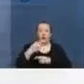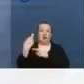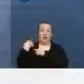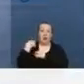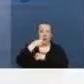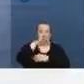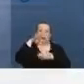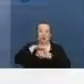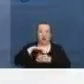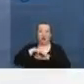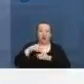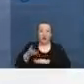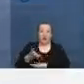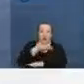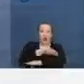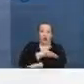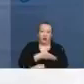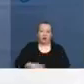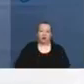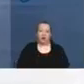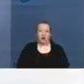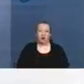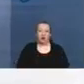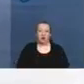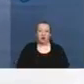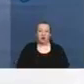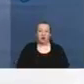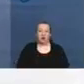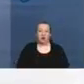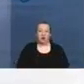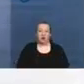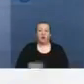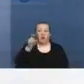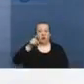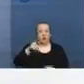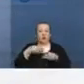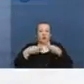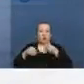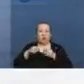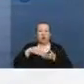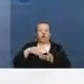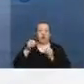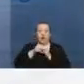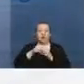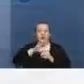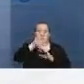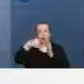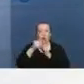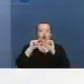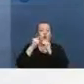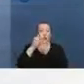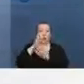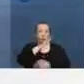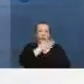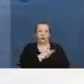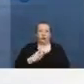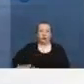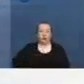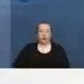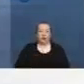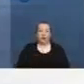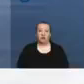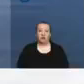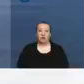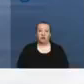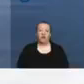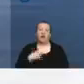anticipadas en un régimen mixto un poco dar flexibilidad al régimen presidencial frente a esto alguien en